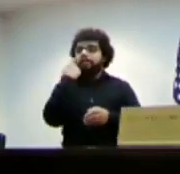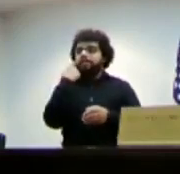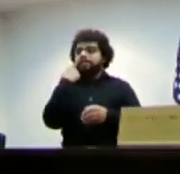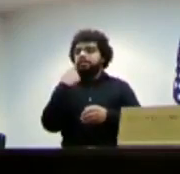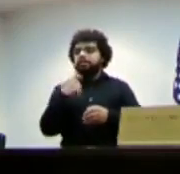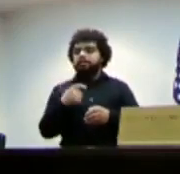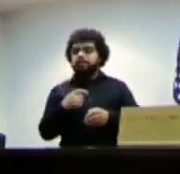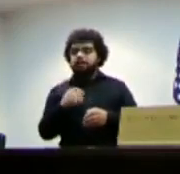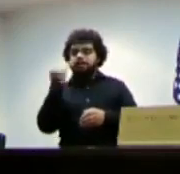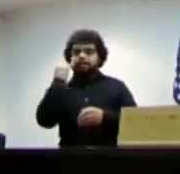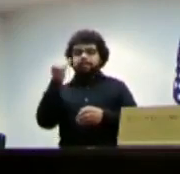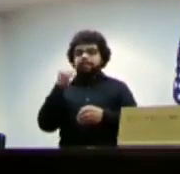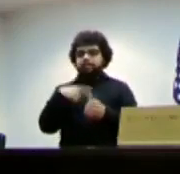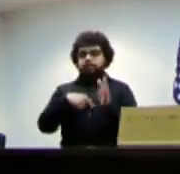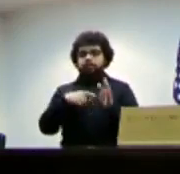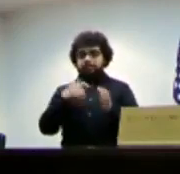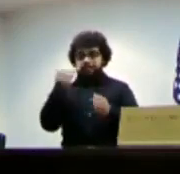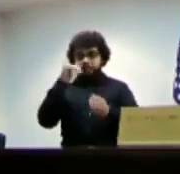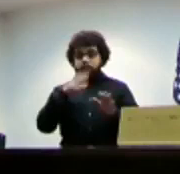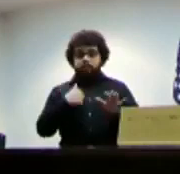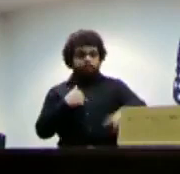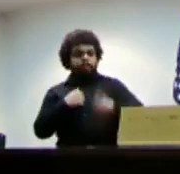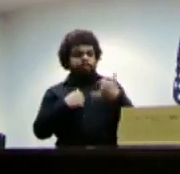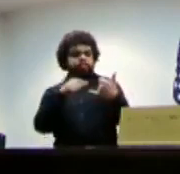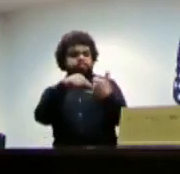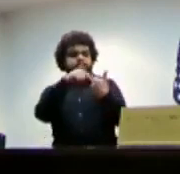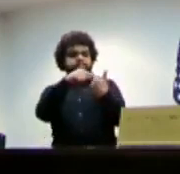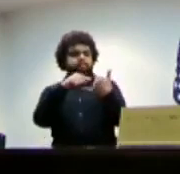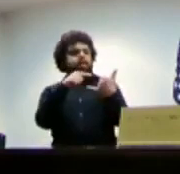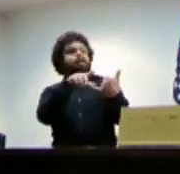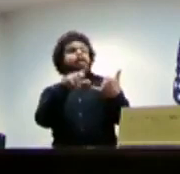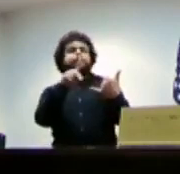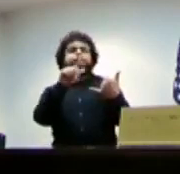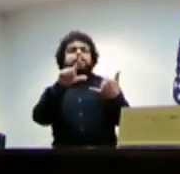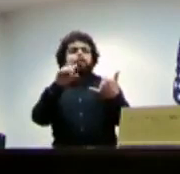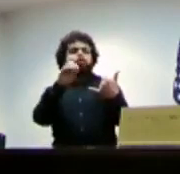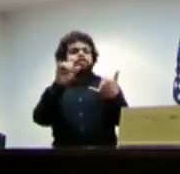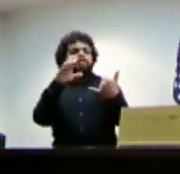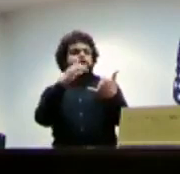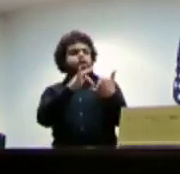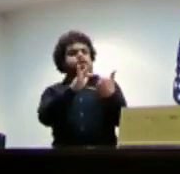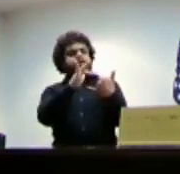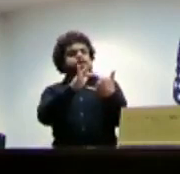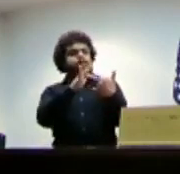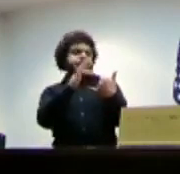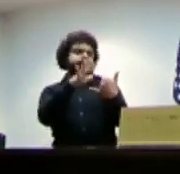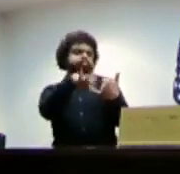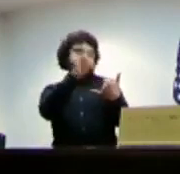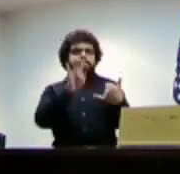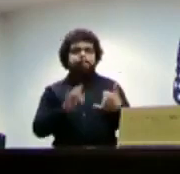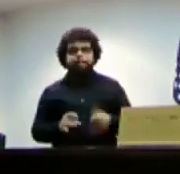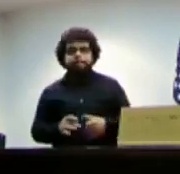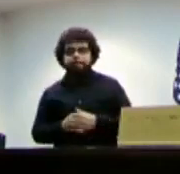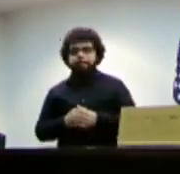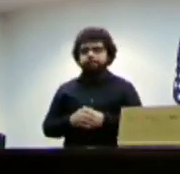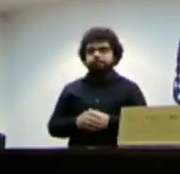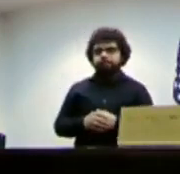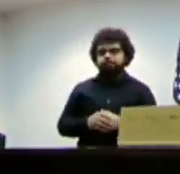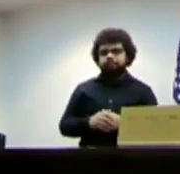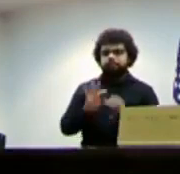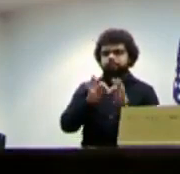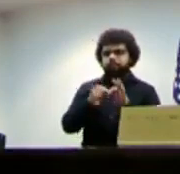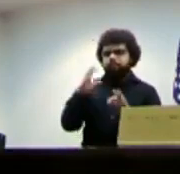fuera a ver si usted lo activa. No, y vea, correcto. Y cómo estaba los secos. Y a nosotros nos gustaría, como tenemos aprobado por FEMA, instalar un ciclo